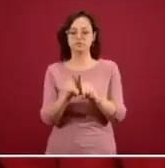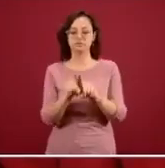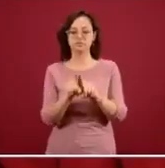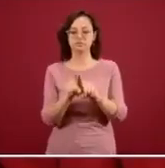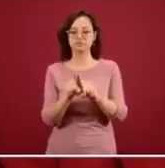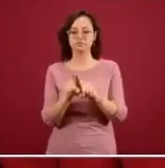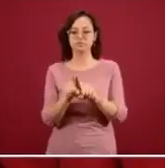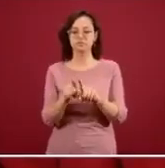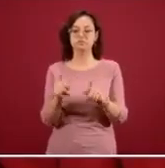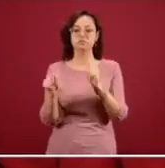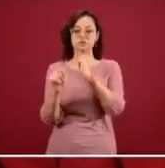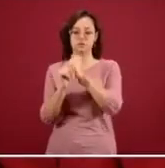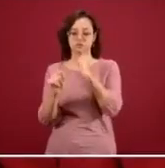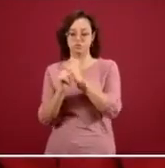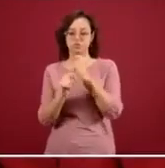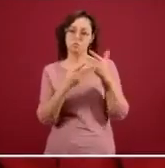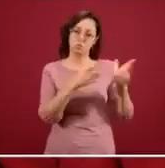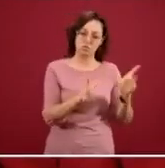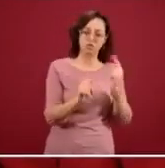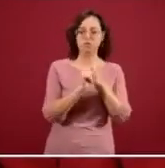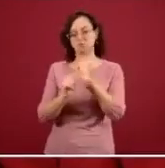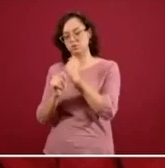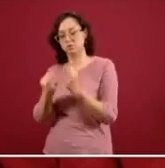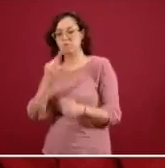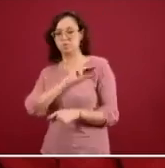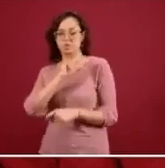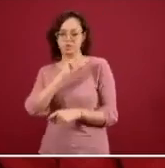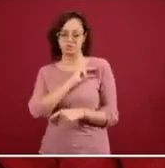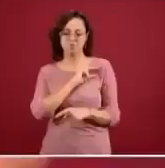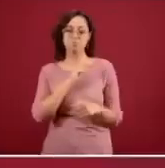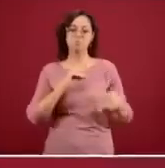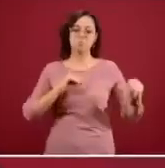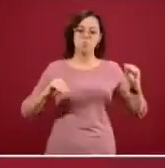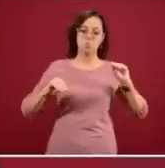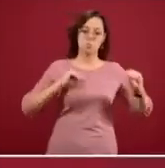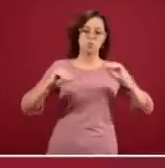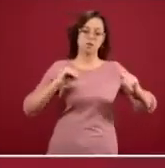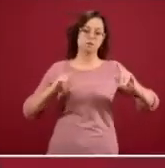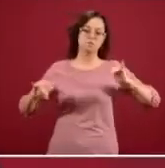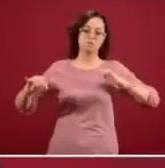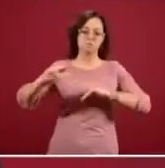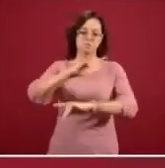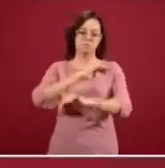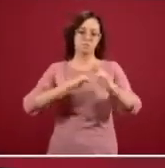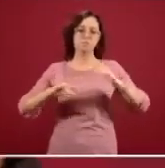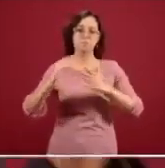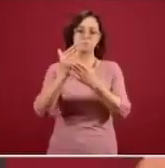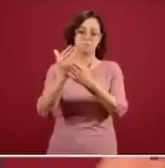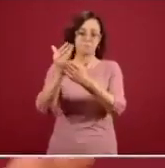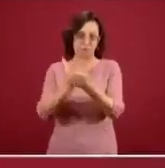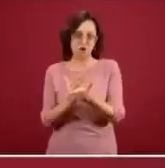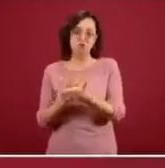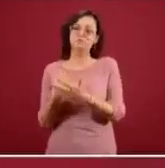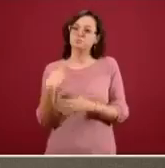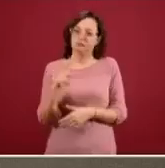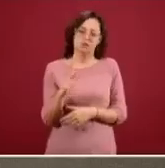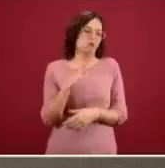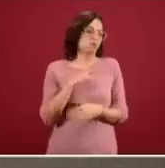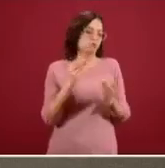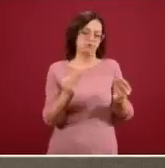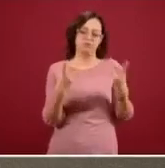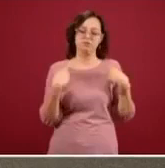transporte particular, pero de todos modos la intensidad de la movilidad es bastante más grande que en otras regiones del